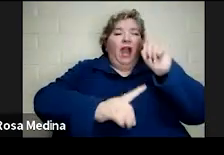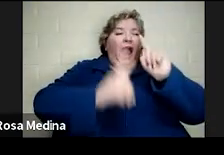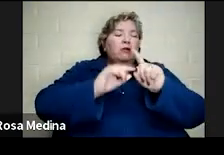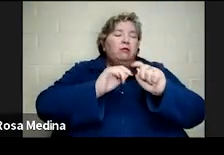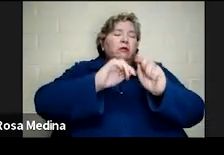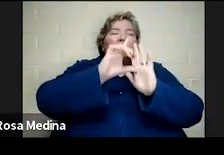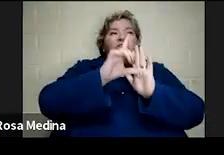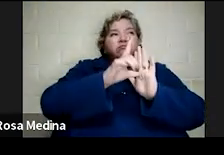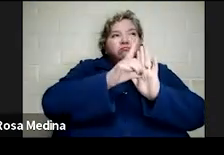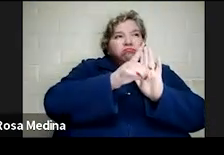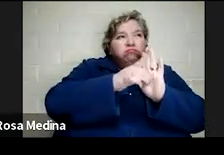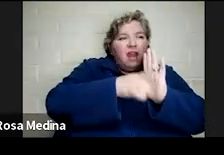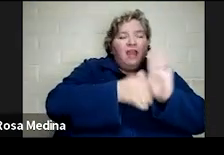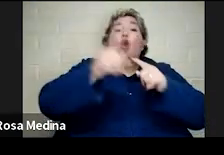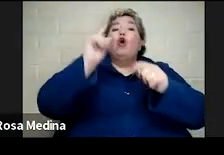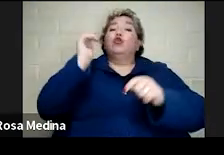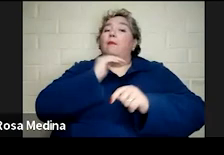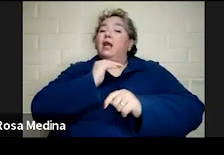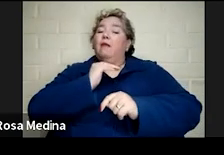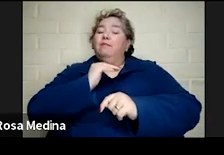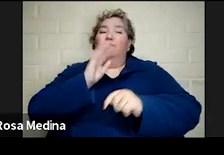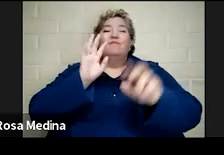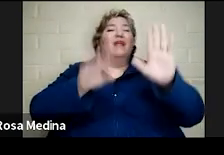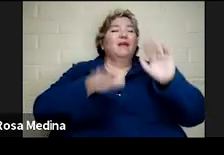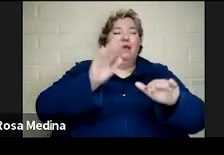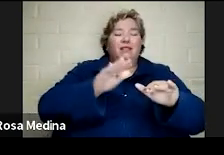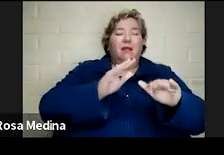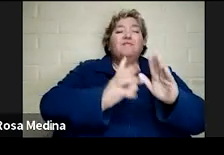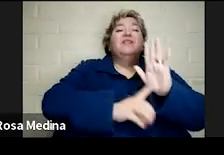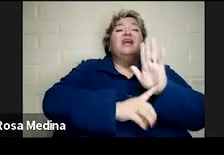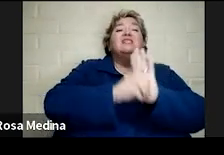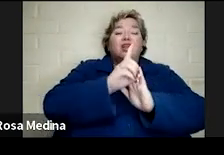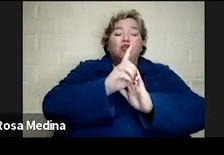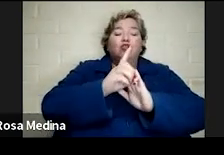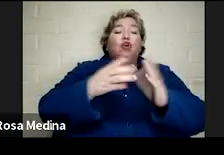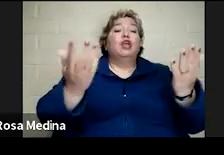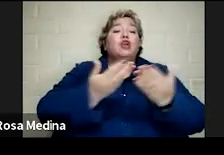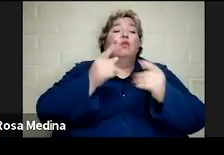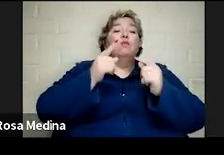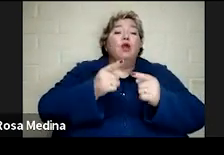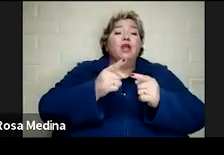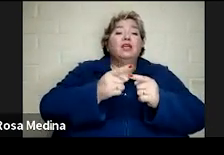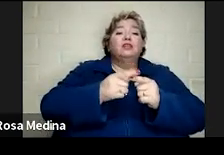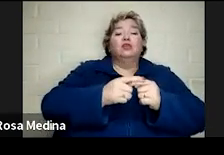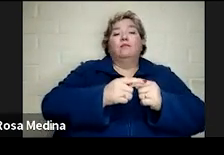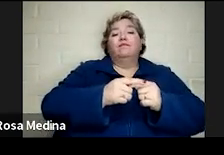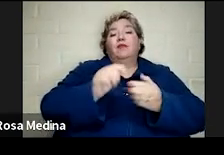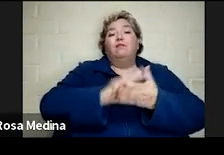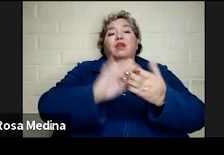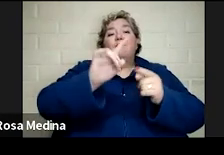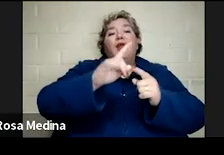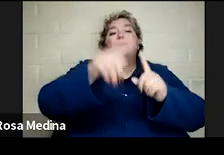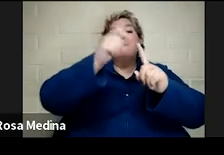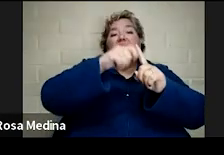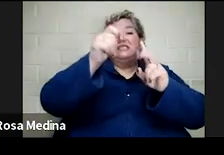pero siempre es importante ir viendo cómo se va desarrollando ese niño y cómo ha ido evolucionando en los años. Acá está como por meses, pero